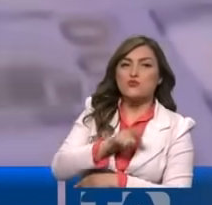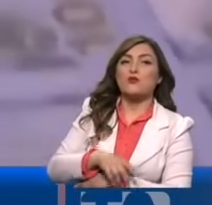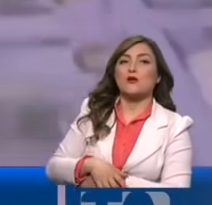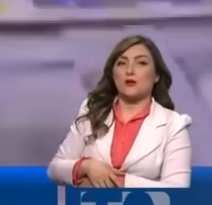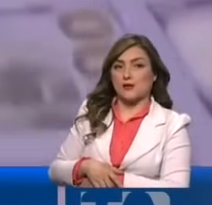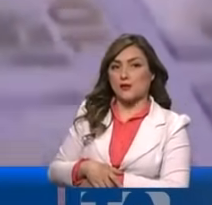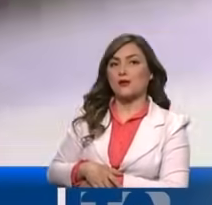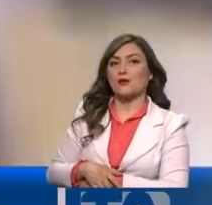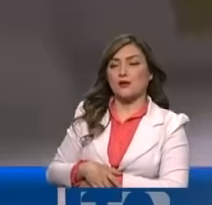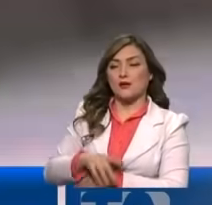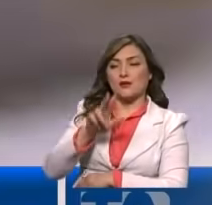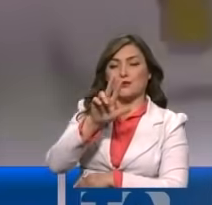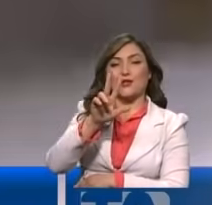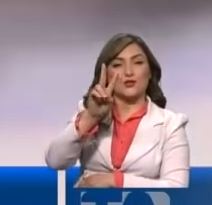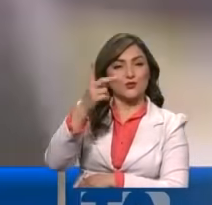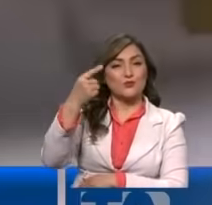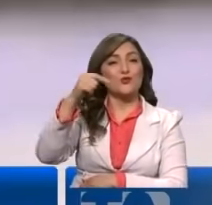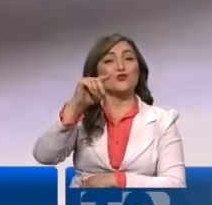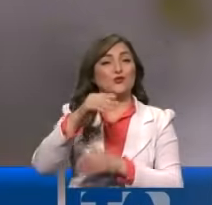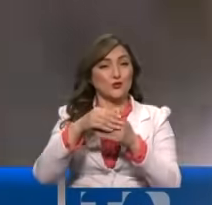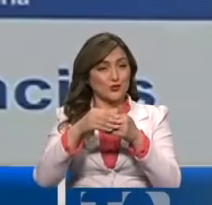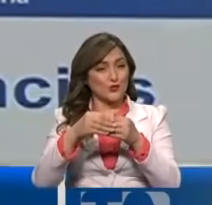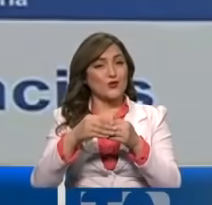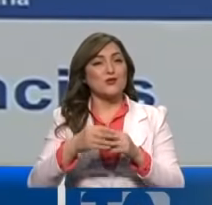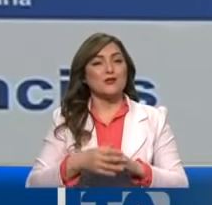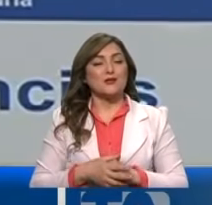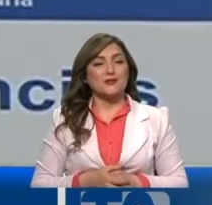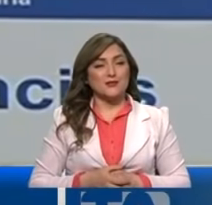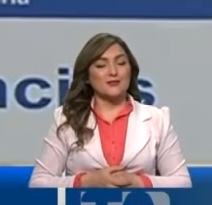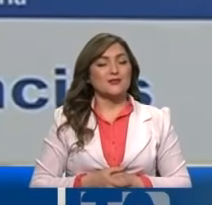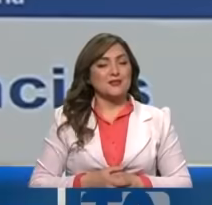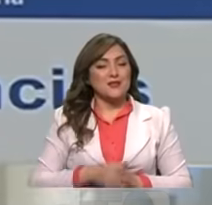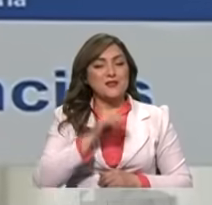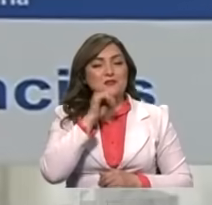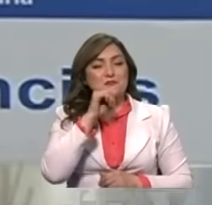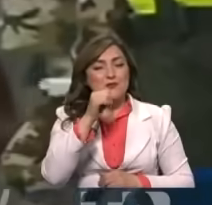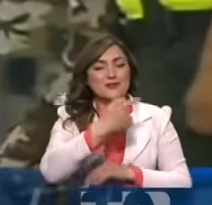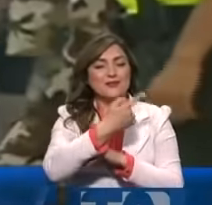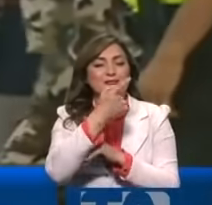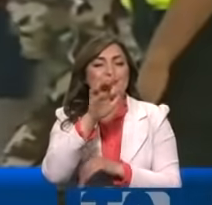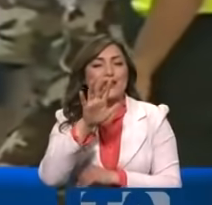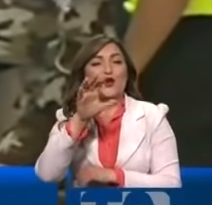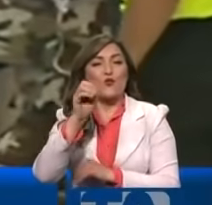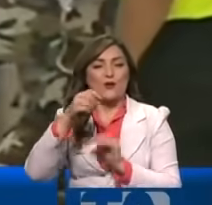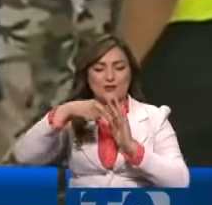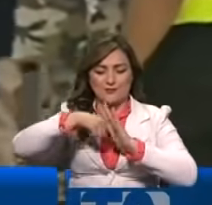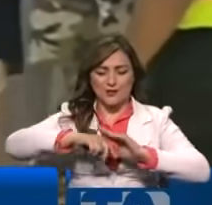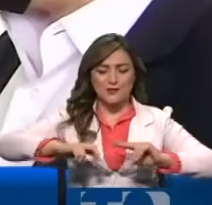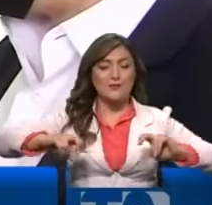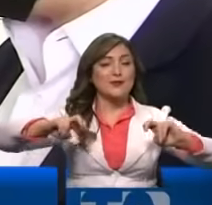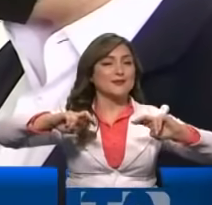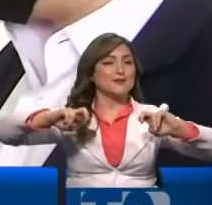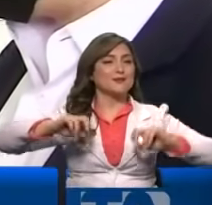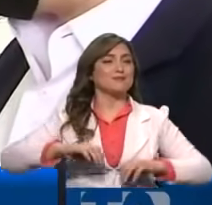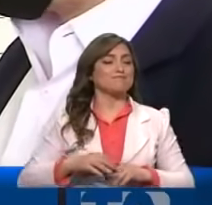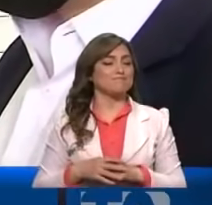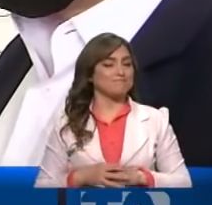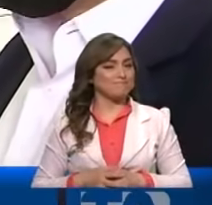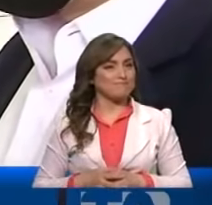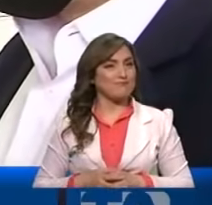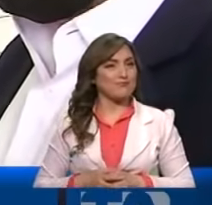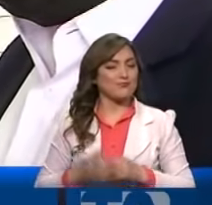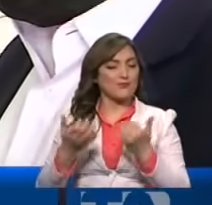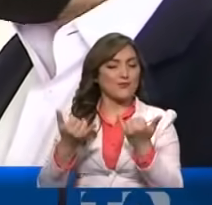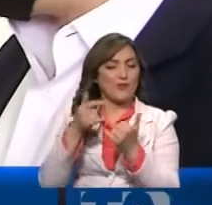con no menos de 32 millones de dólares. Faltan 50 días para que termine la instrucción fiscal. Y al momento,